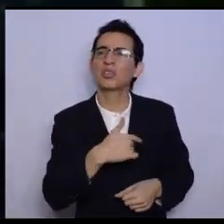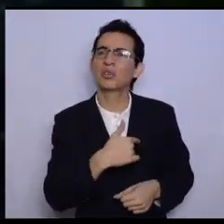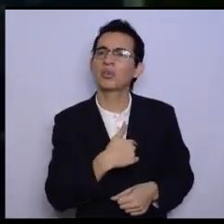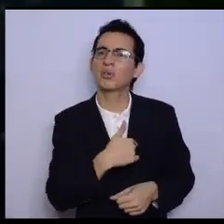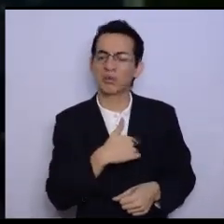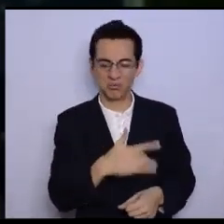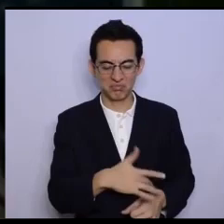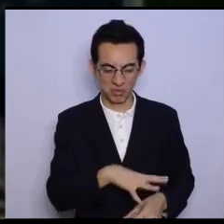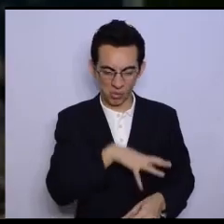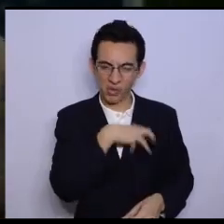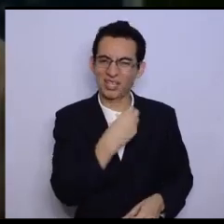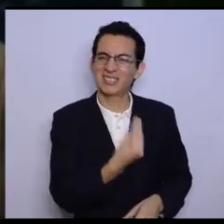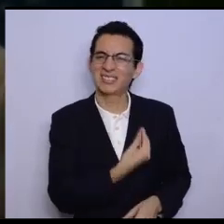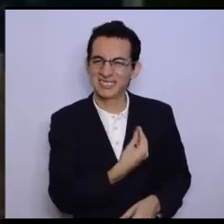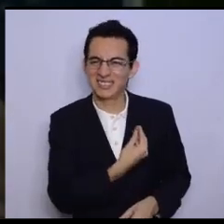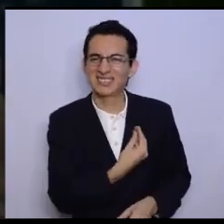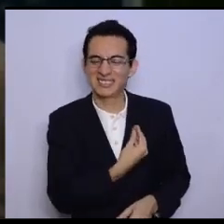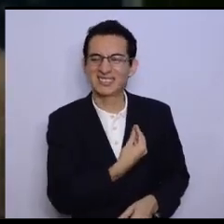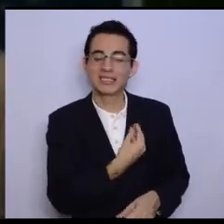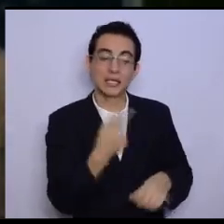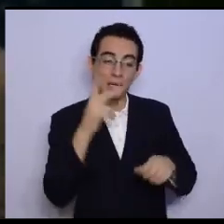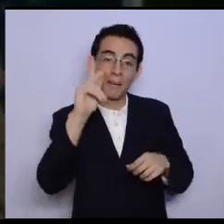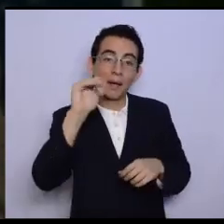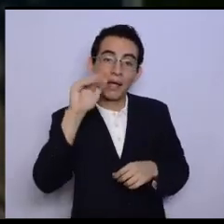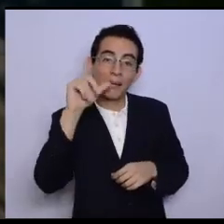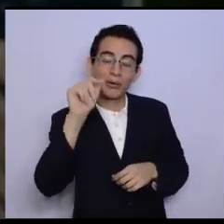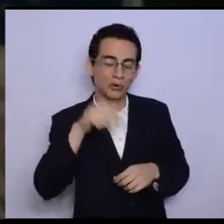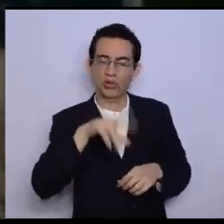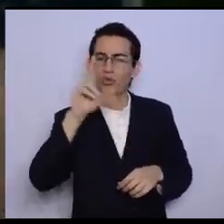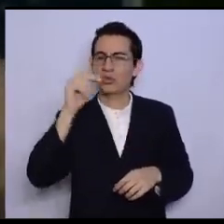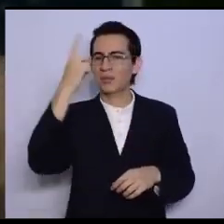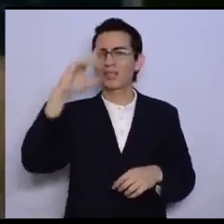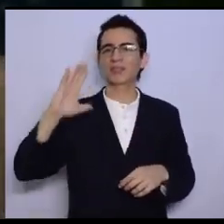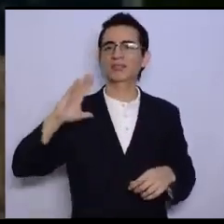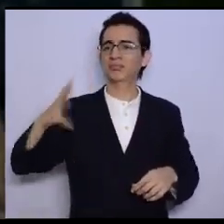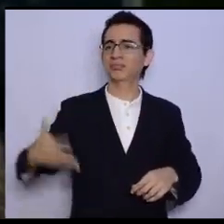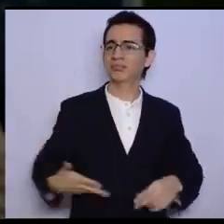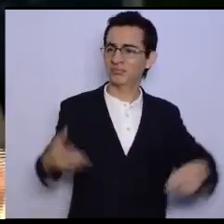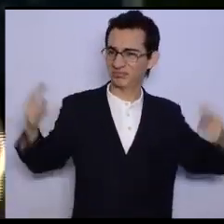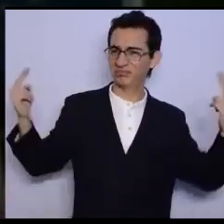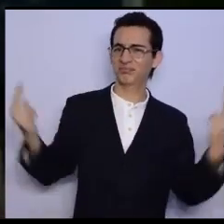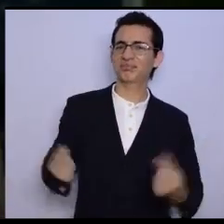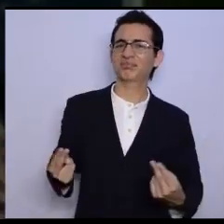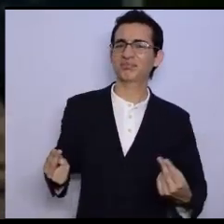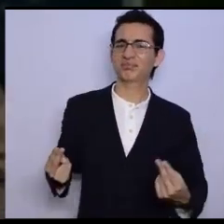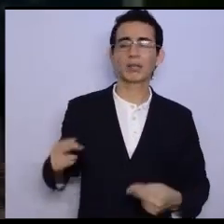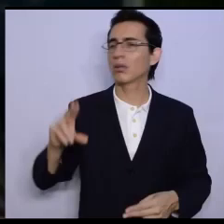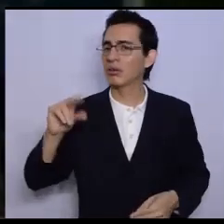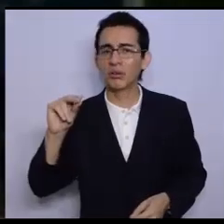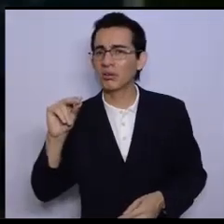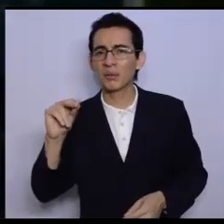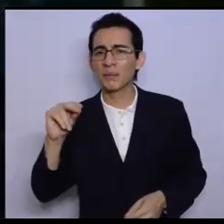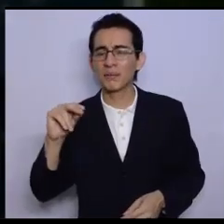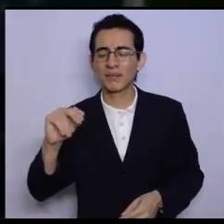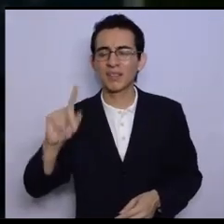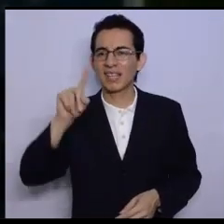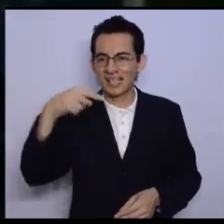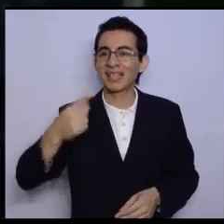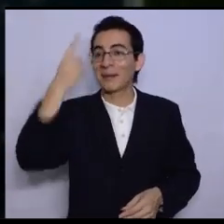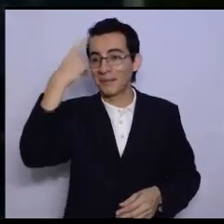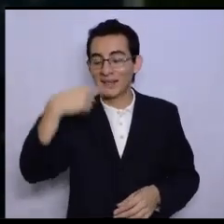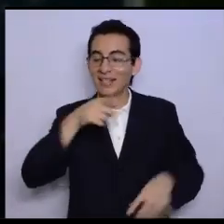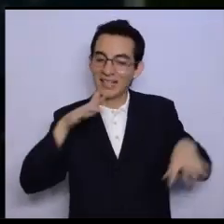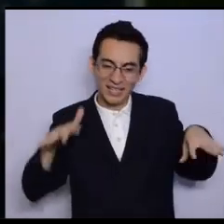nosotros. Con Pablo era para que no se le subiera el orgullo. Él necesitaba el aguijón porque necesitaba ser purificado en su